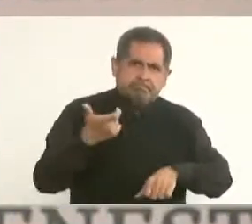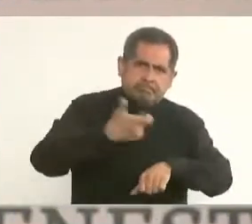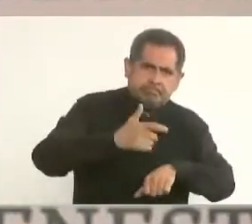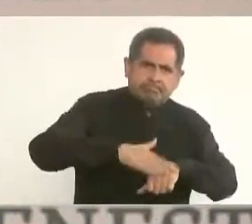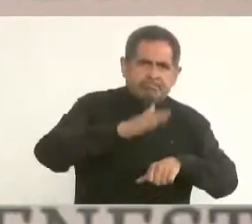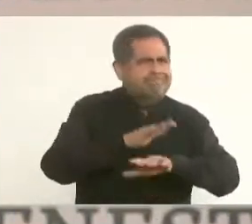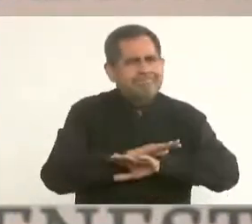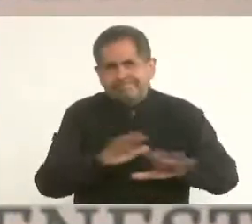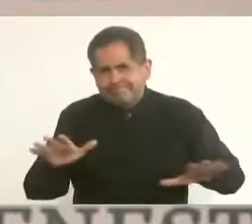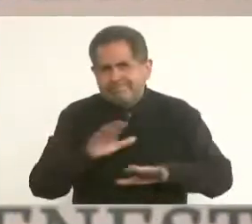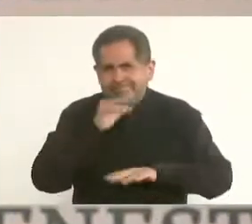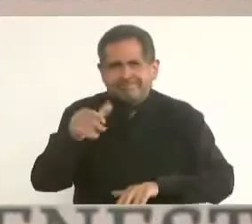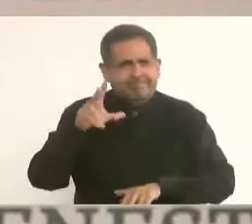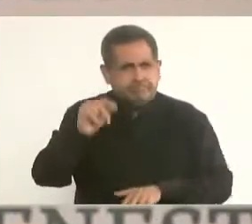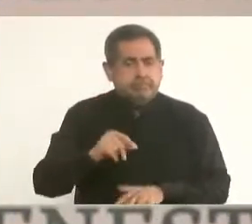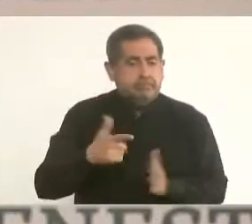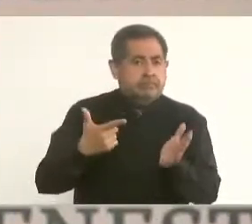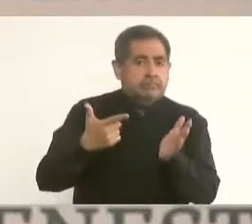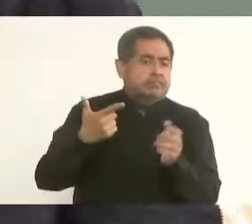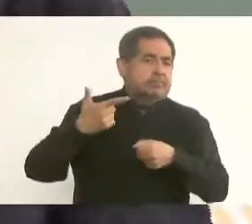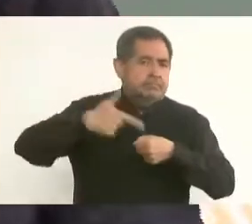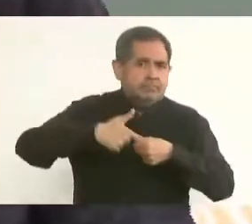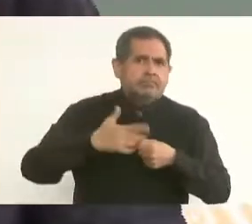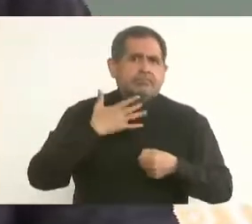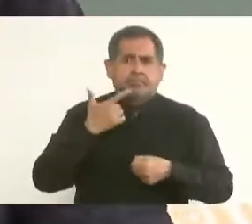sin gasolinazos,